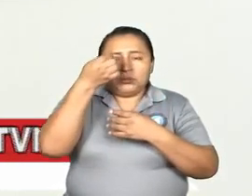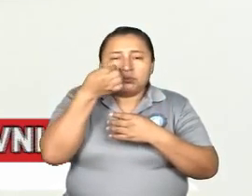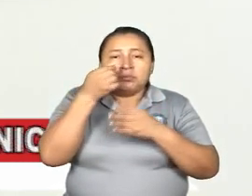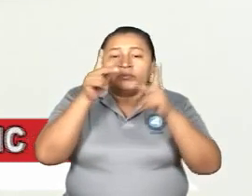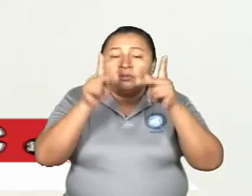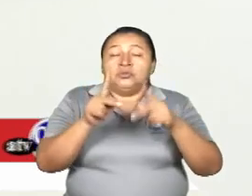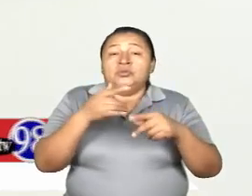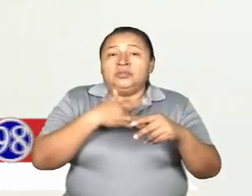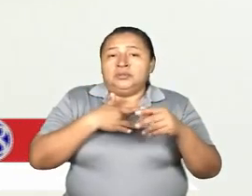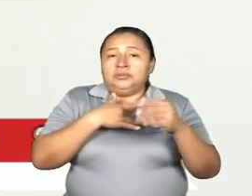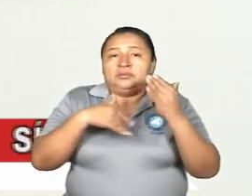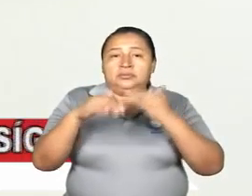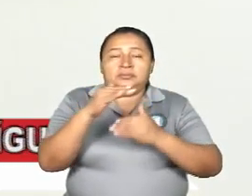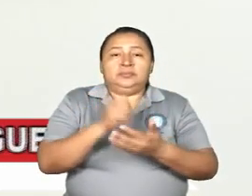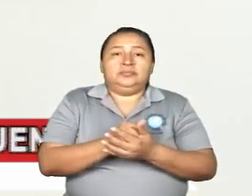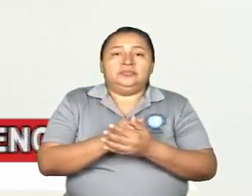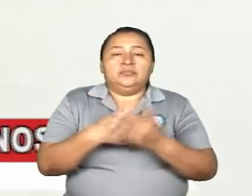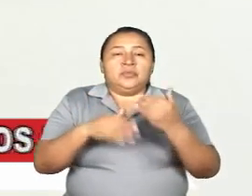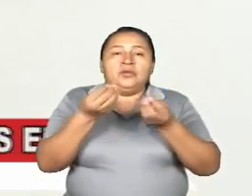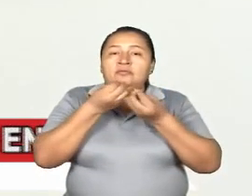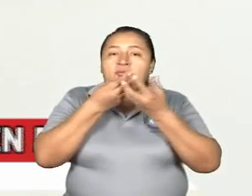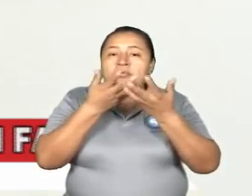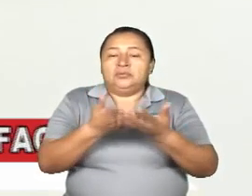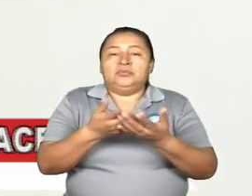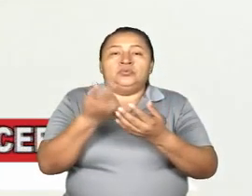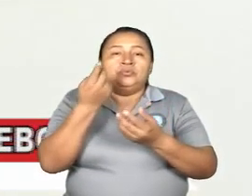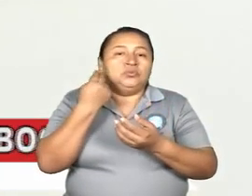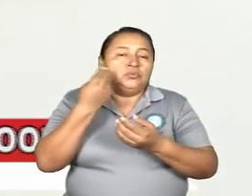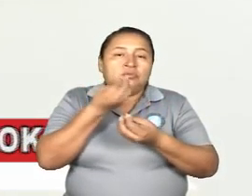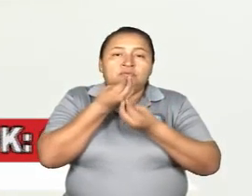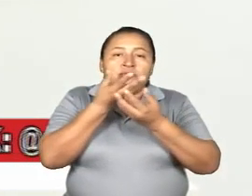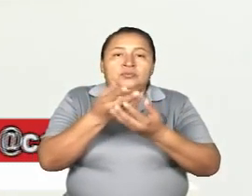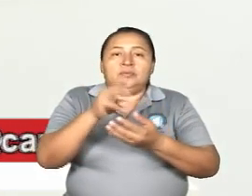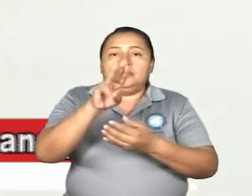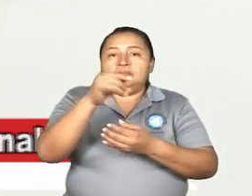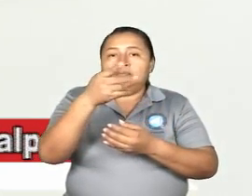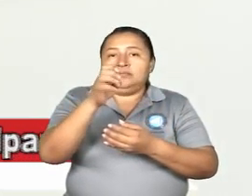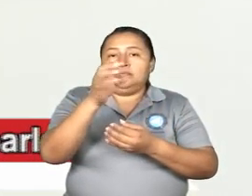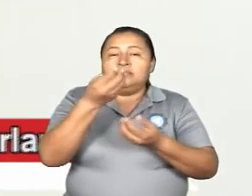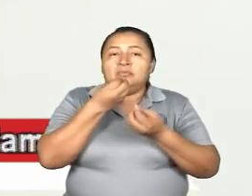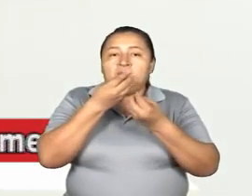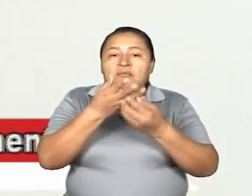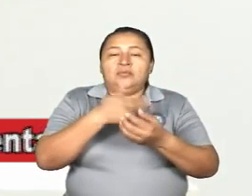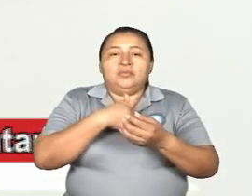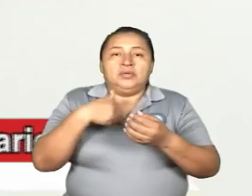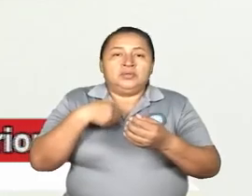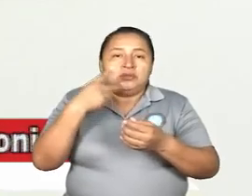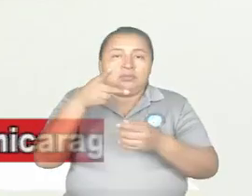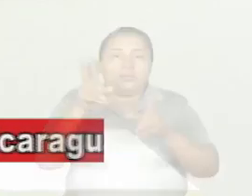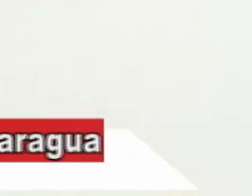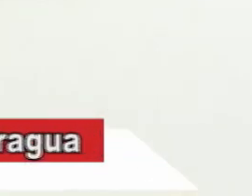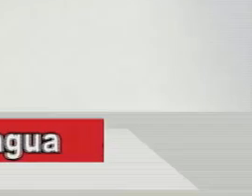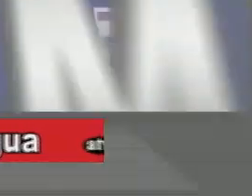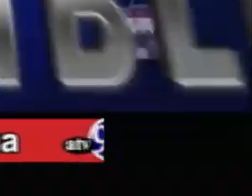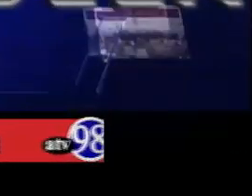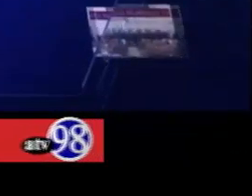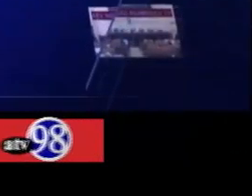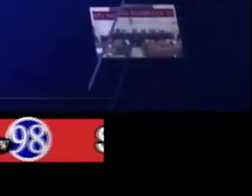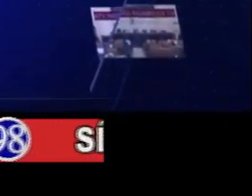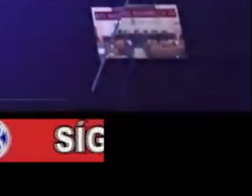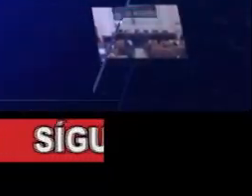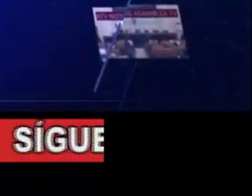población que más lo necesita. Más detalles a través del siguiente reporte que Miguel Carranza nos ha preparado al respecto.